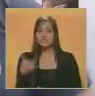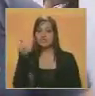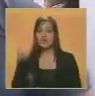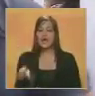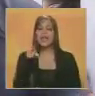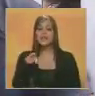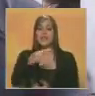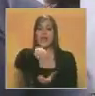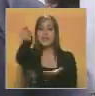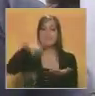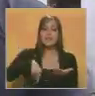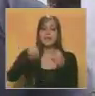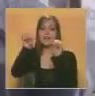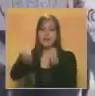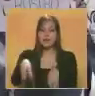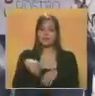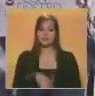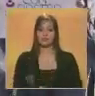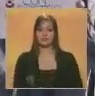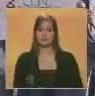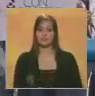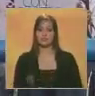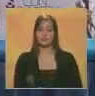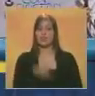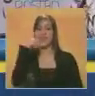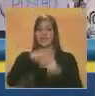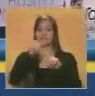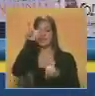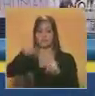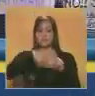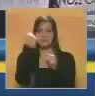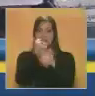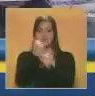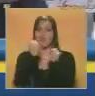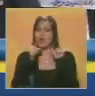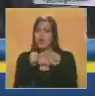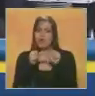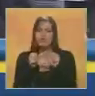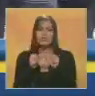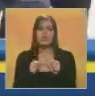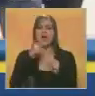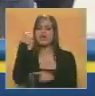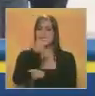que le firmemos la renuncia. Los ex empleados señalaron que continuarán